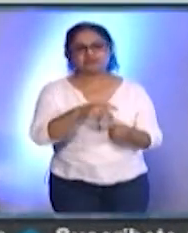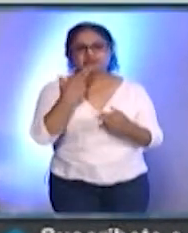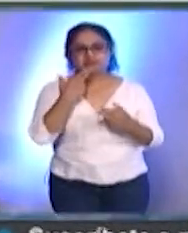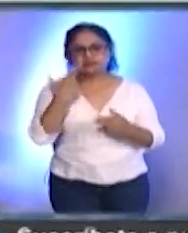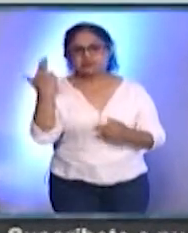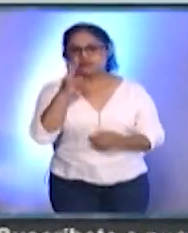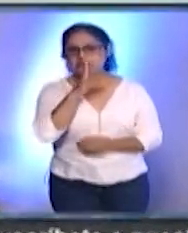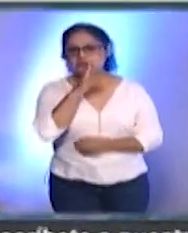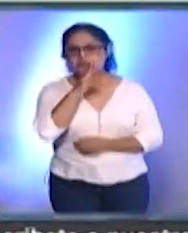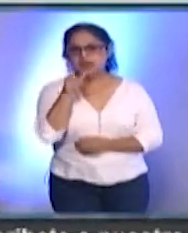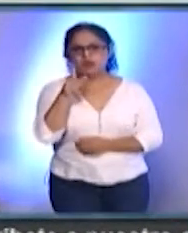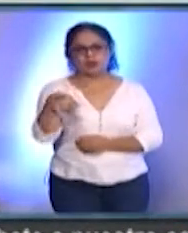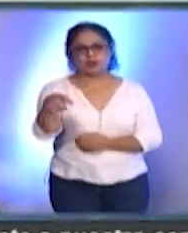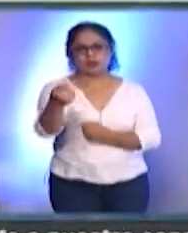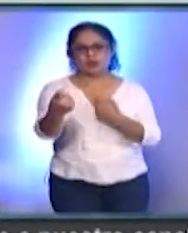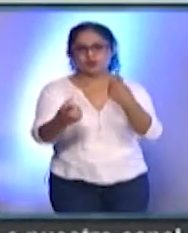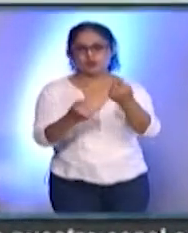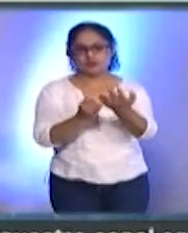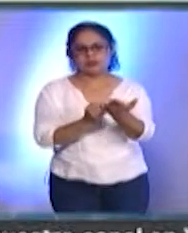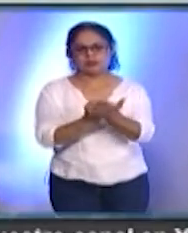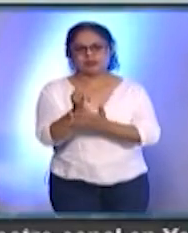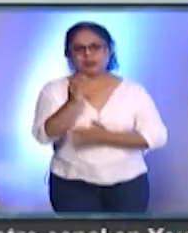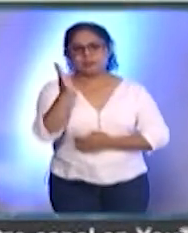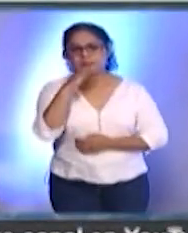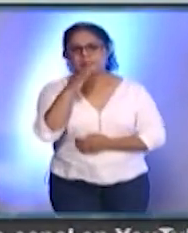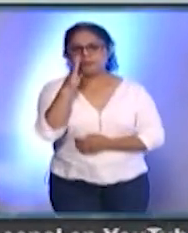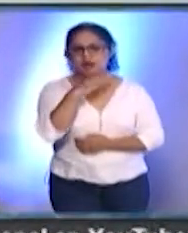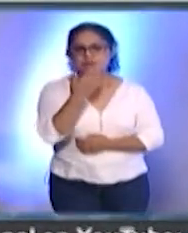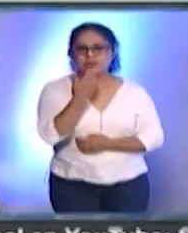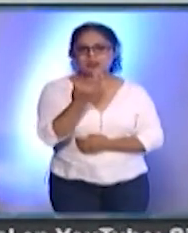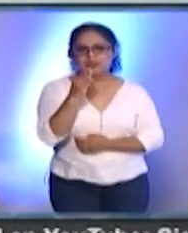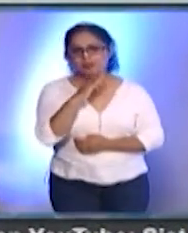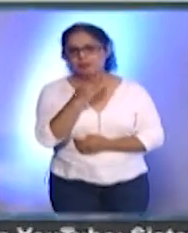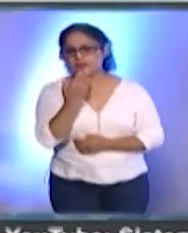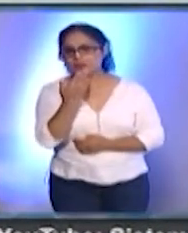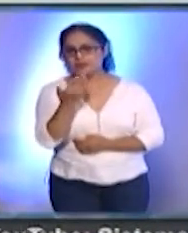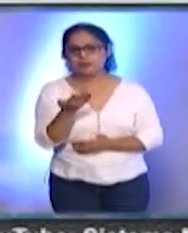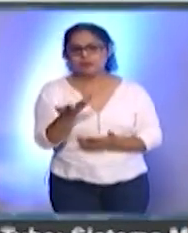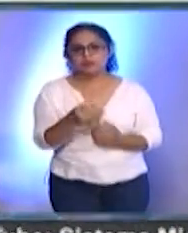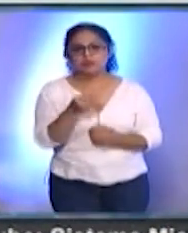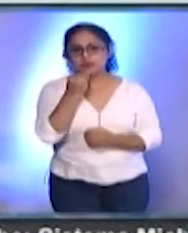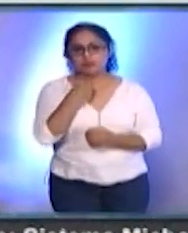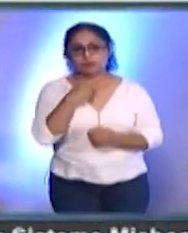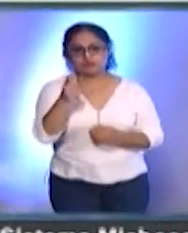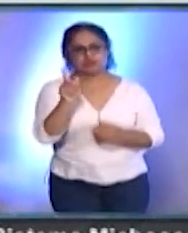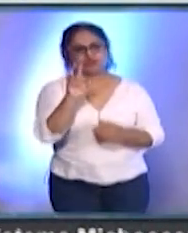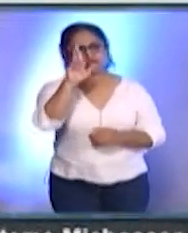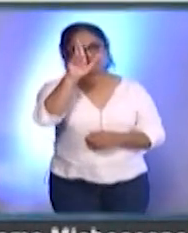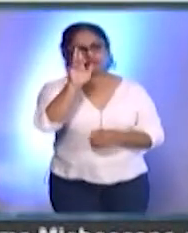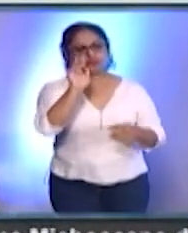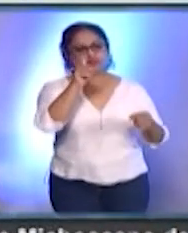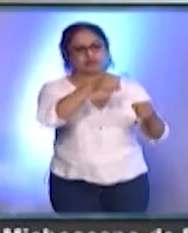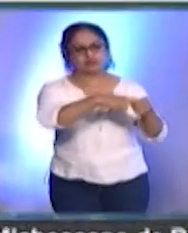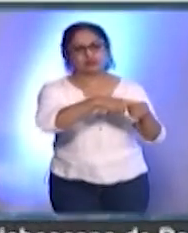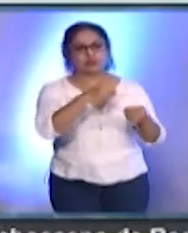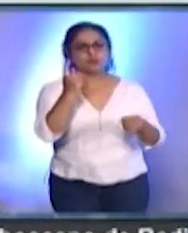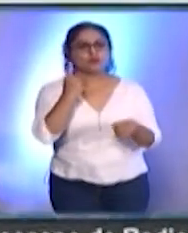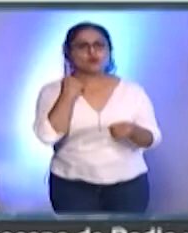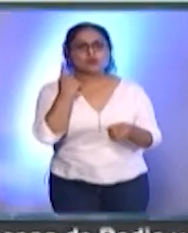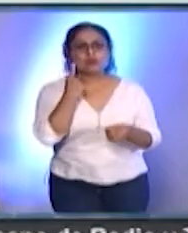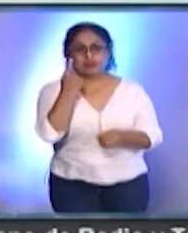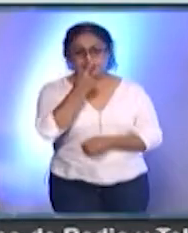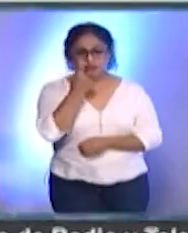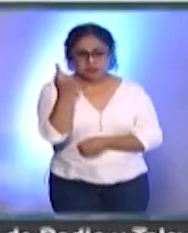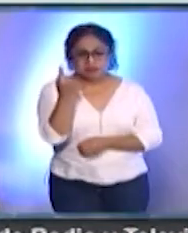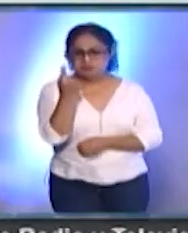las decisiones, buenas o malas, se hacen ahí. Y entrar en la política tampoco no es fácil, porque hoy es